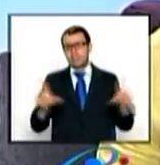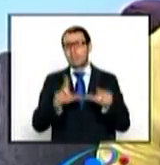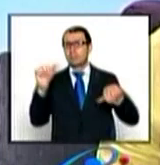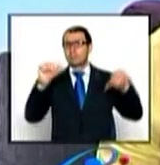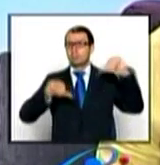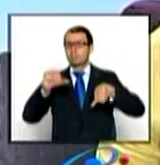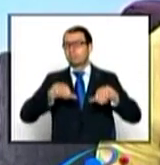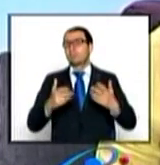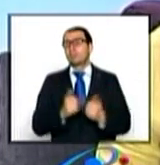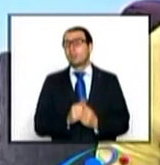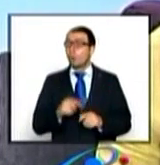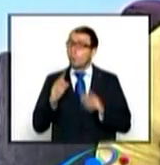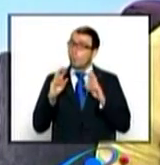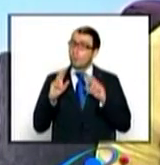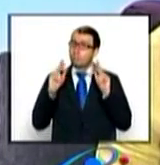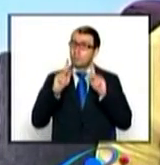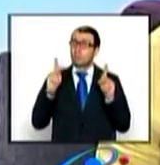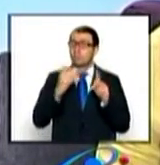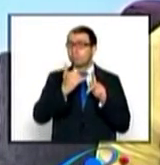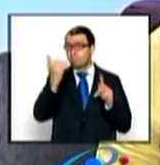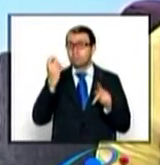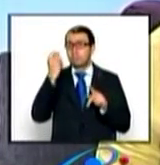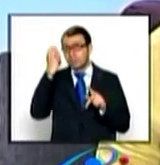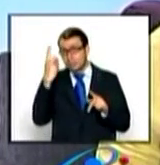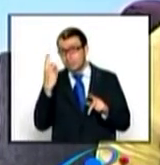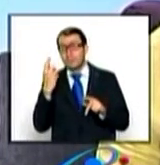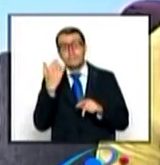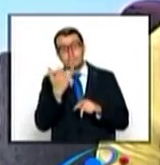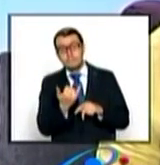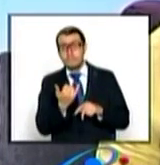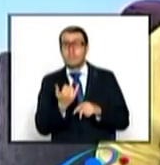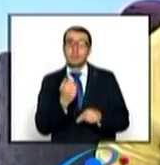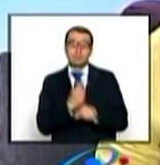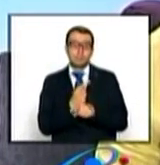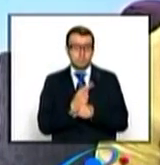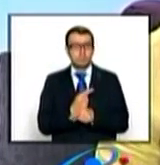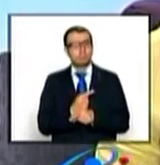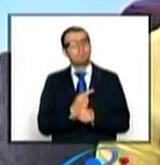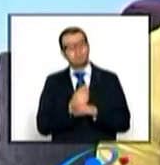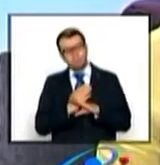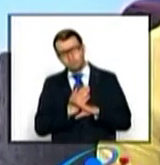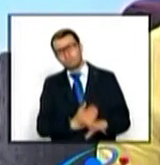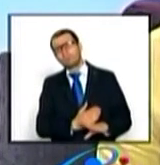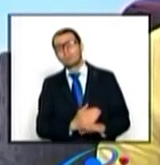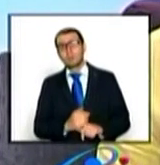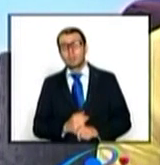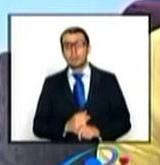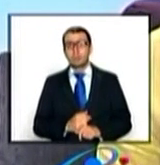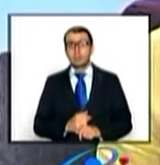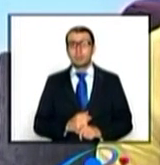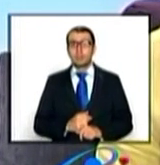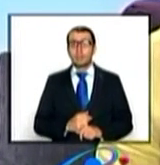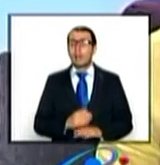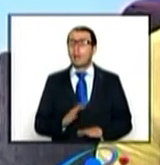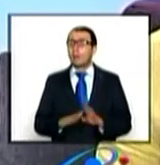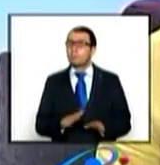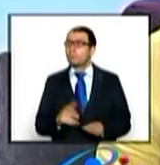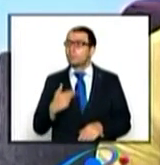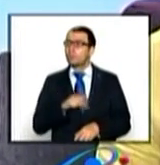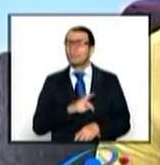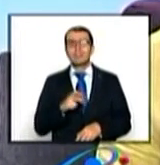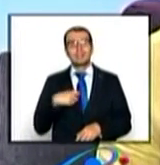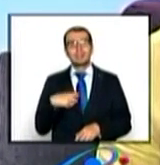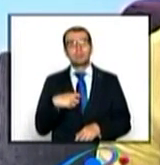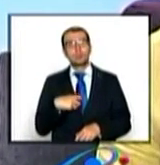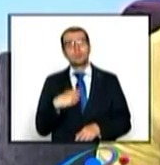entendiera que estos sueros también son preventivos. ¿Saben que uno de los problemas que nosotros tenemos con la gente que está